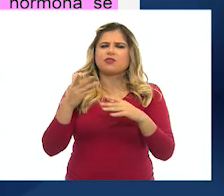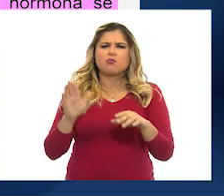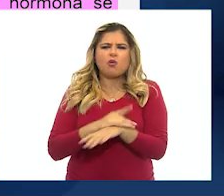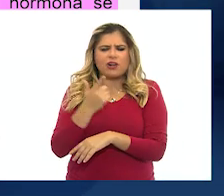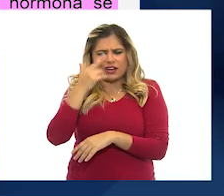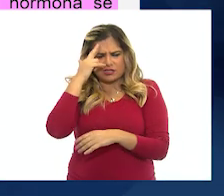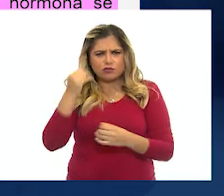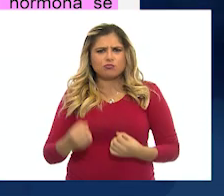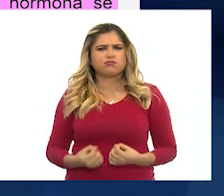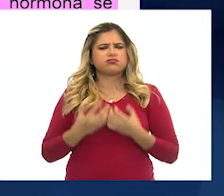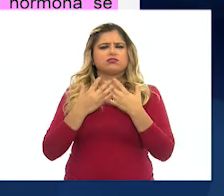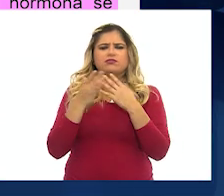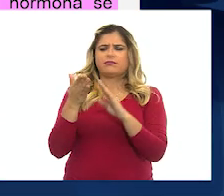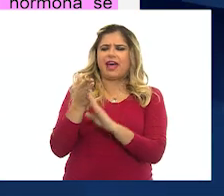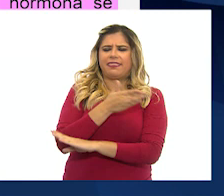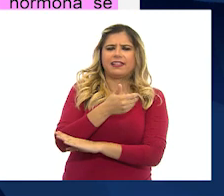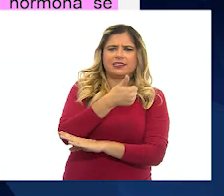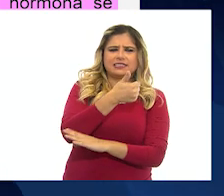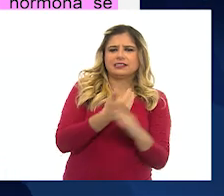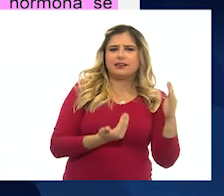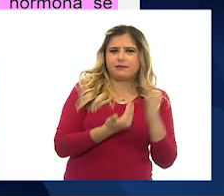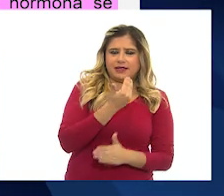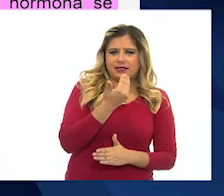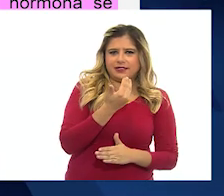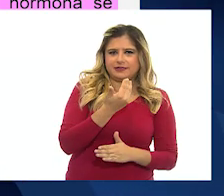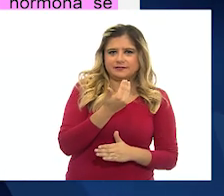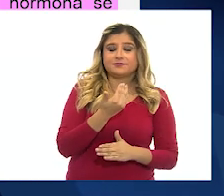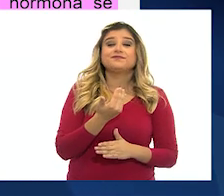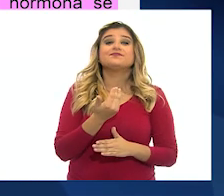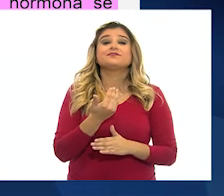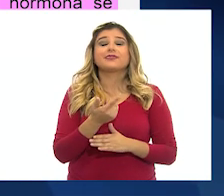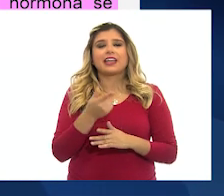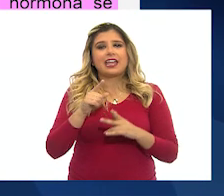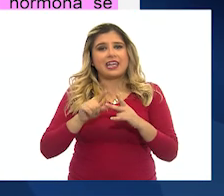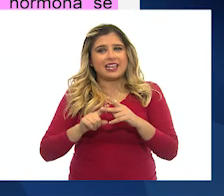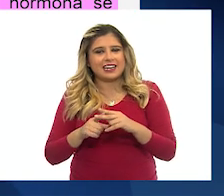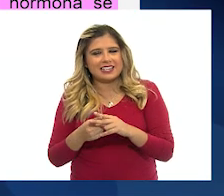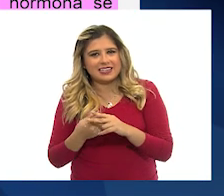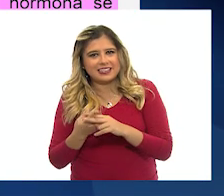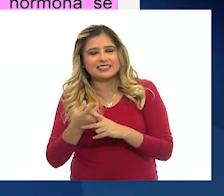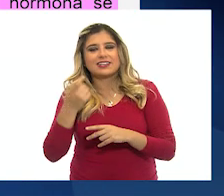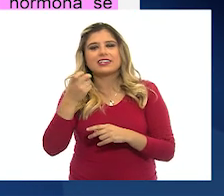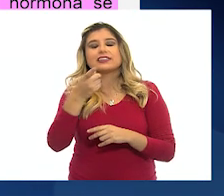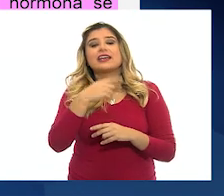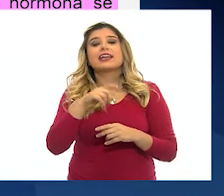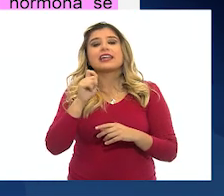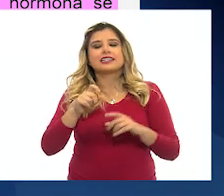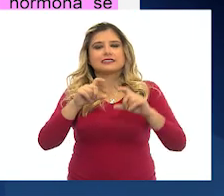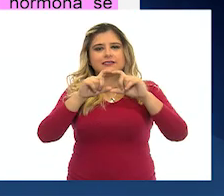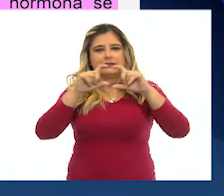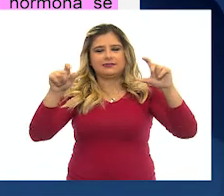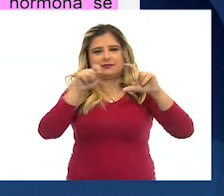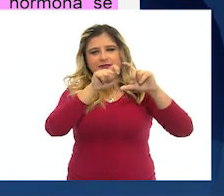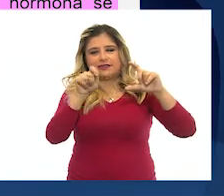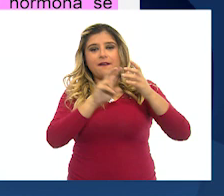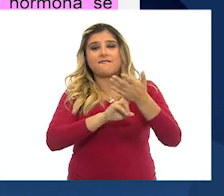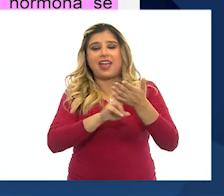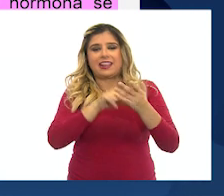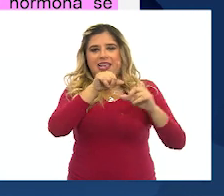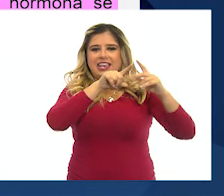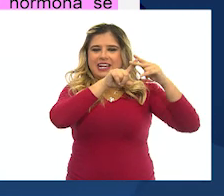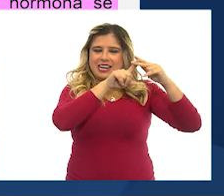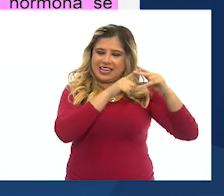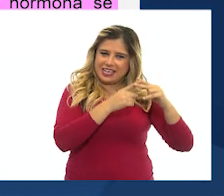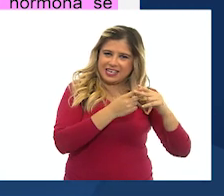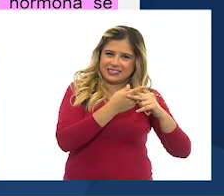libera poco antes de las 6 de la mañana. El inicio, entonces, es la primera frase que está subrayada con verde,